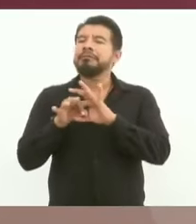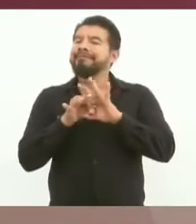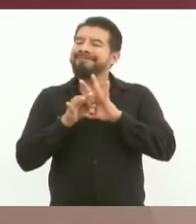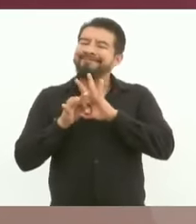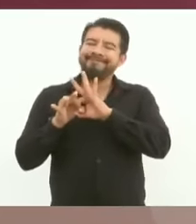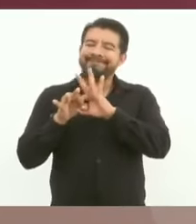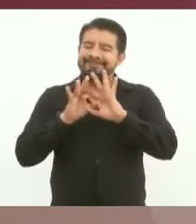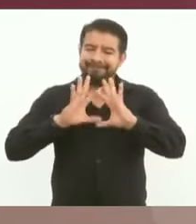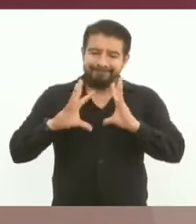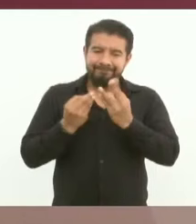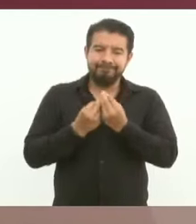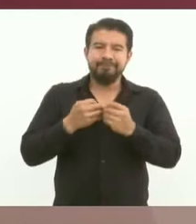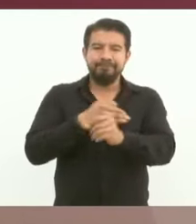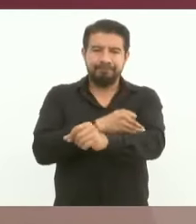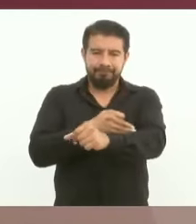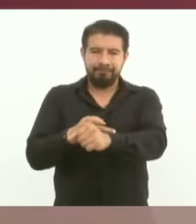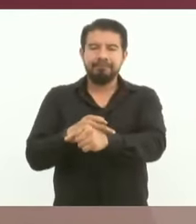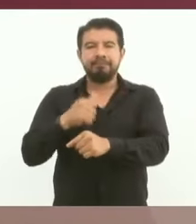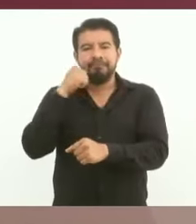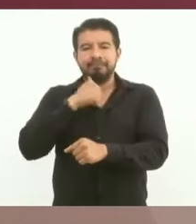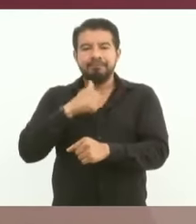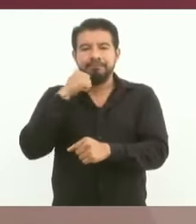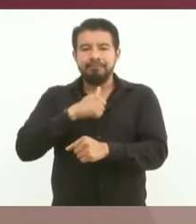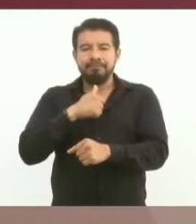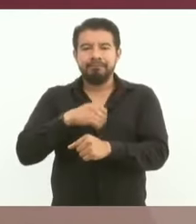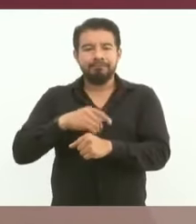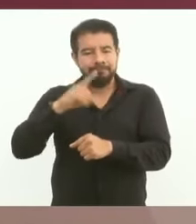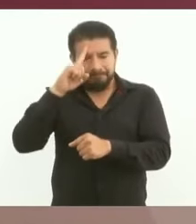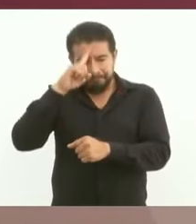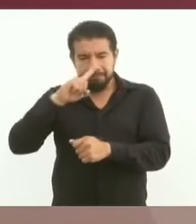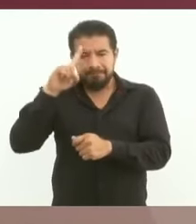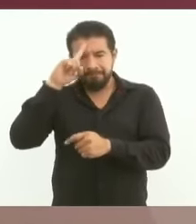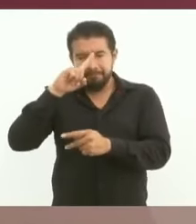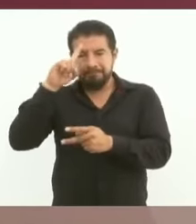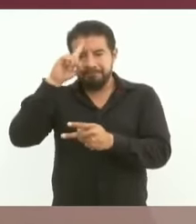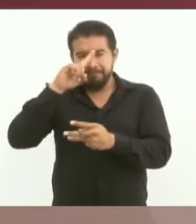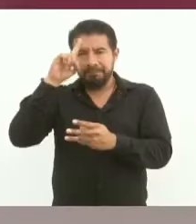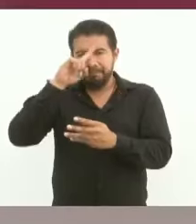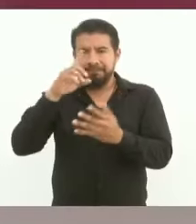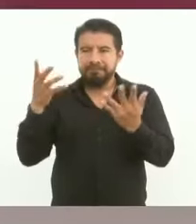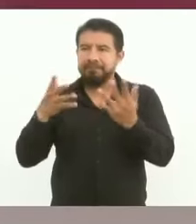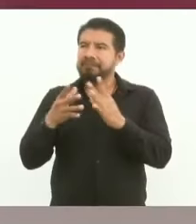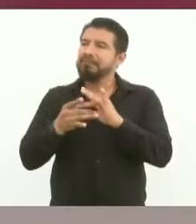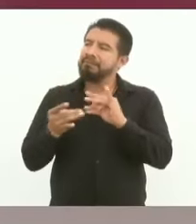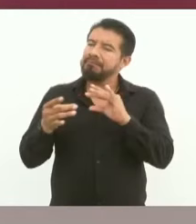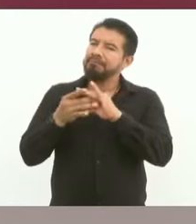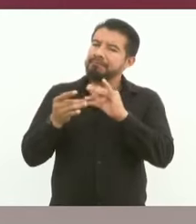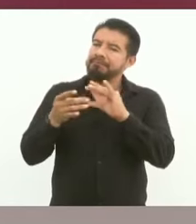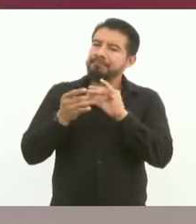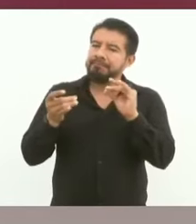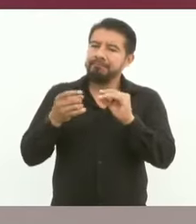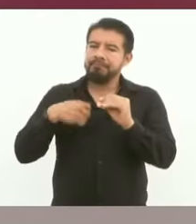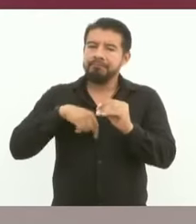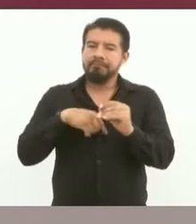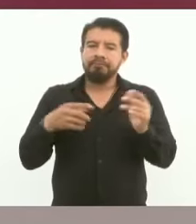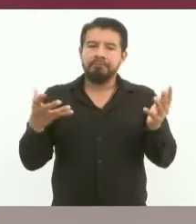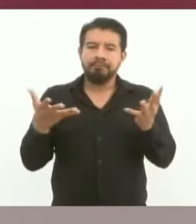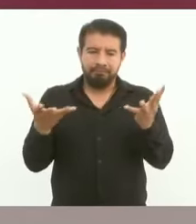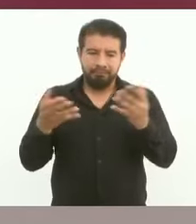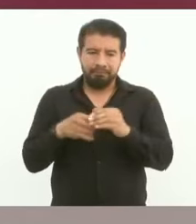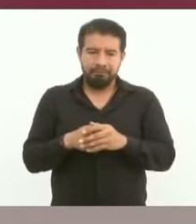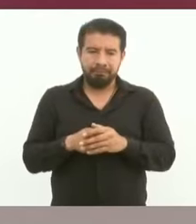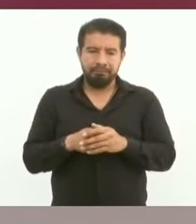bien integradas, y hay que estar aconsejando a los jóvenes, y nosotros vamos